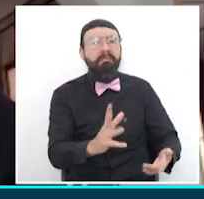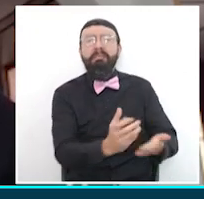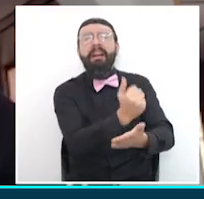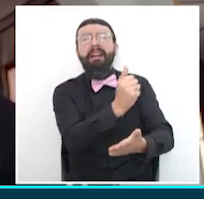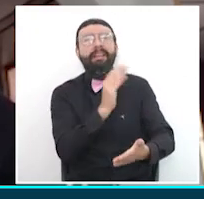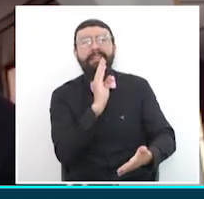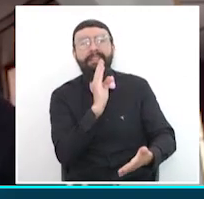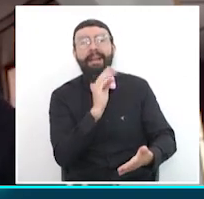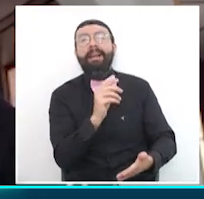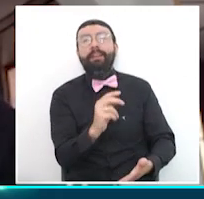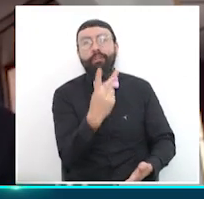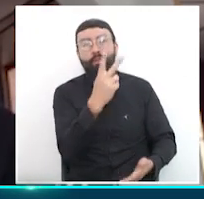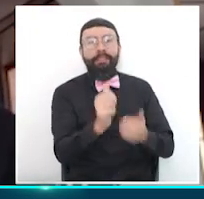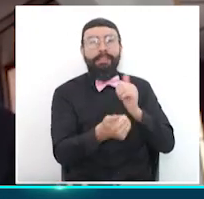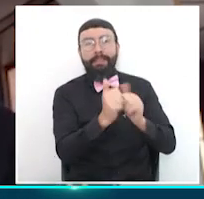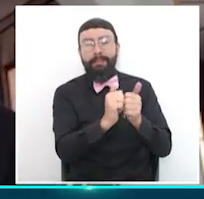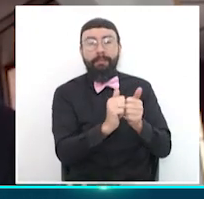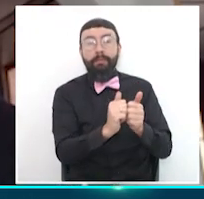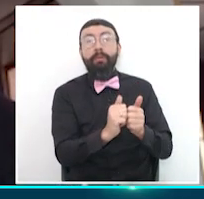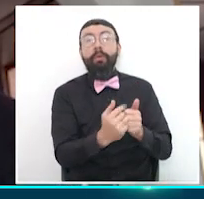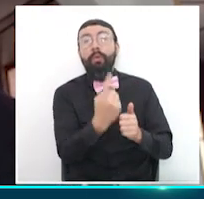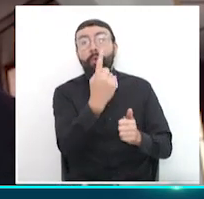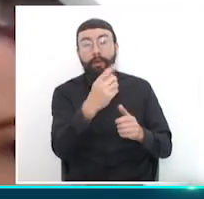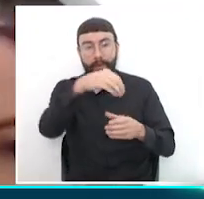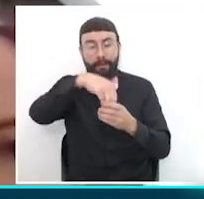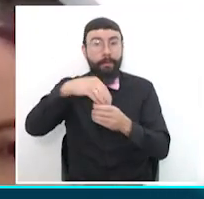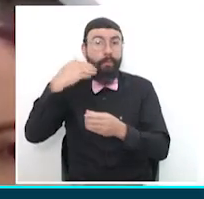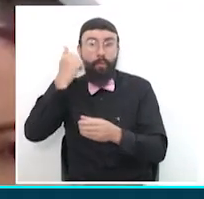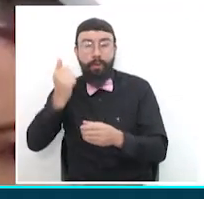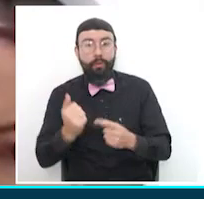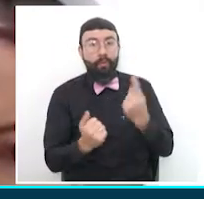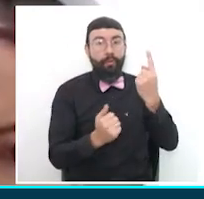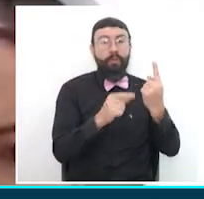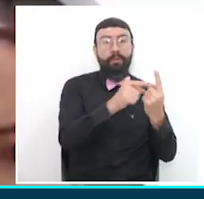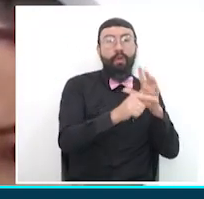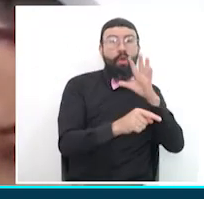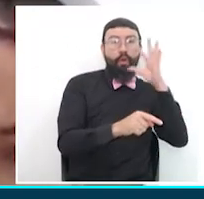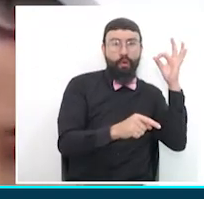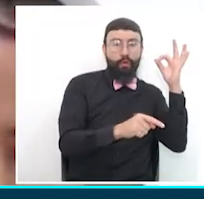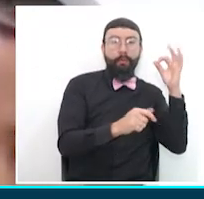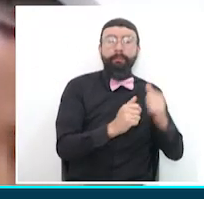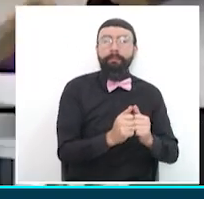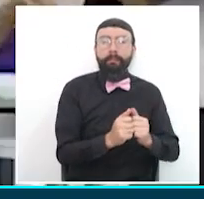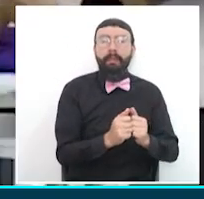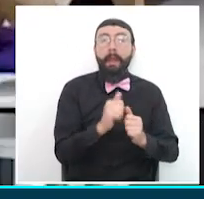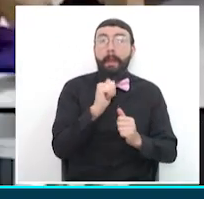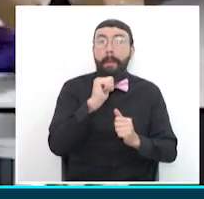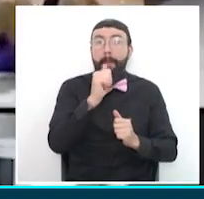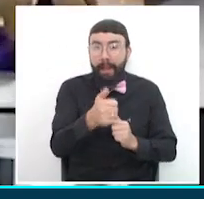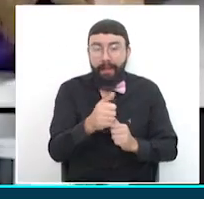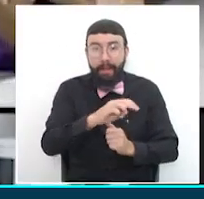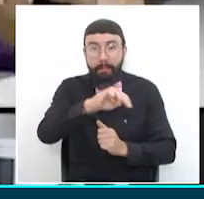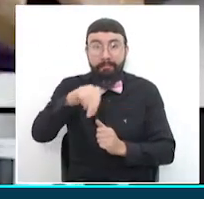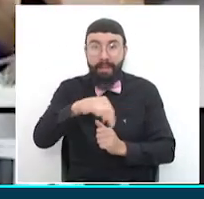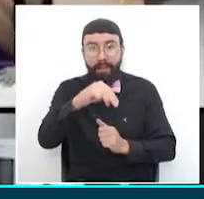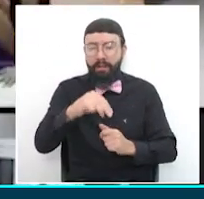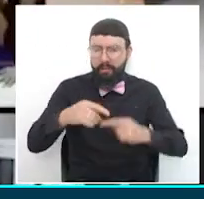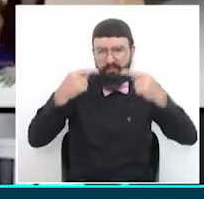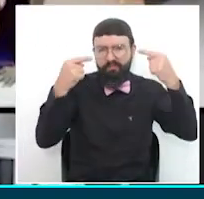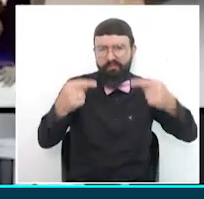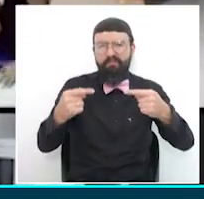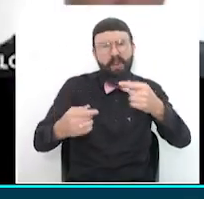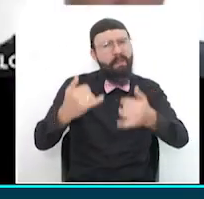fueron dos deportistas, uno de la rama femenina y otro de la rama masculina. El día de mañana, miércoles, tendremos la gran